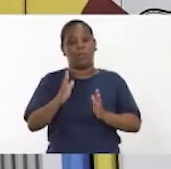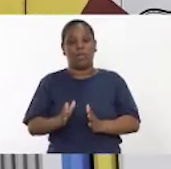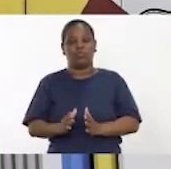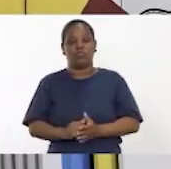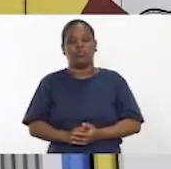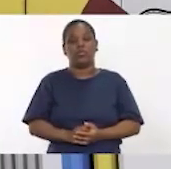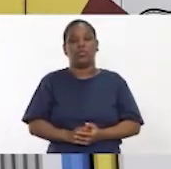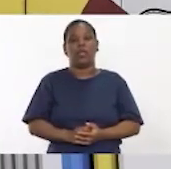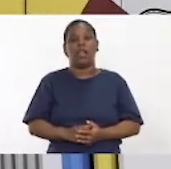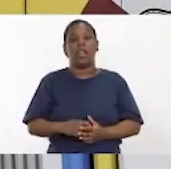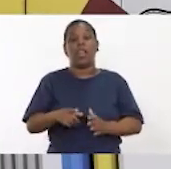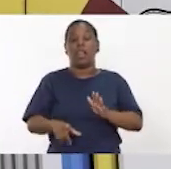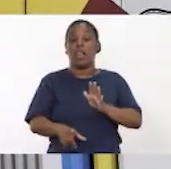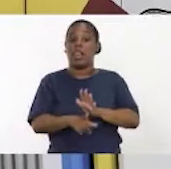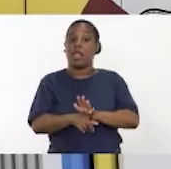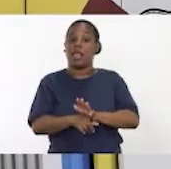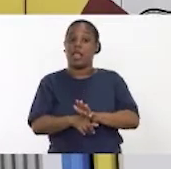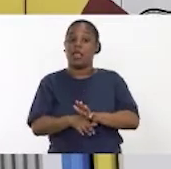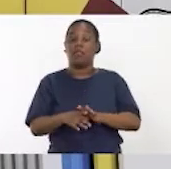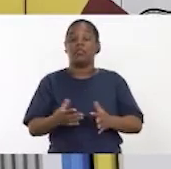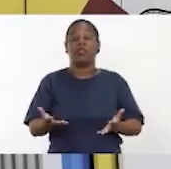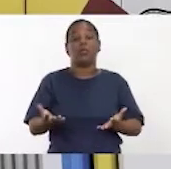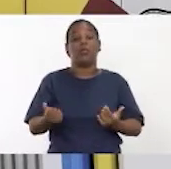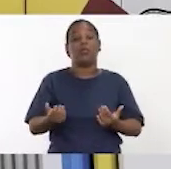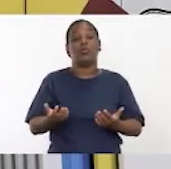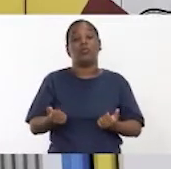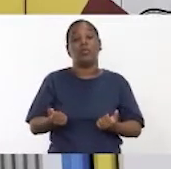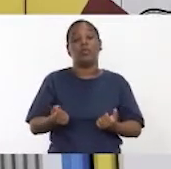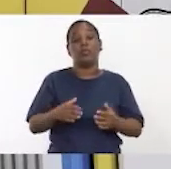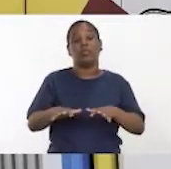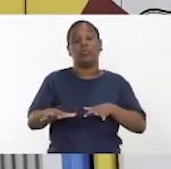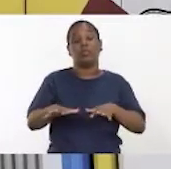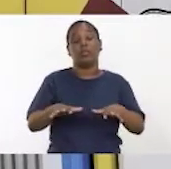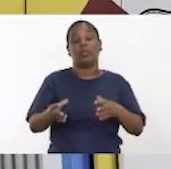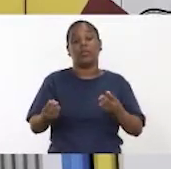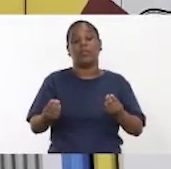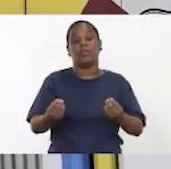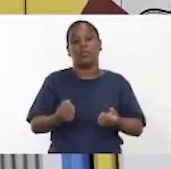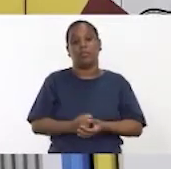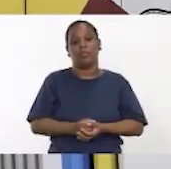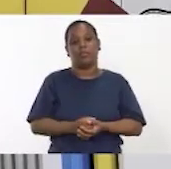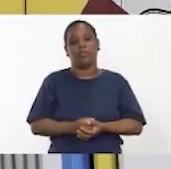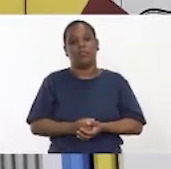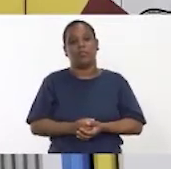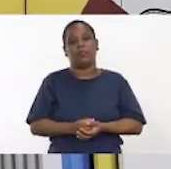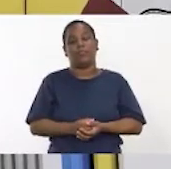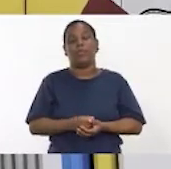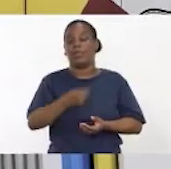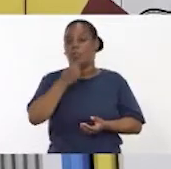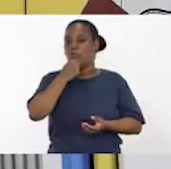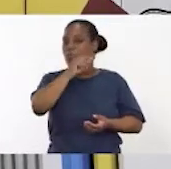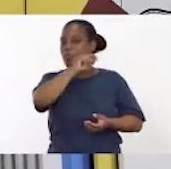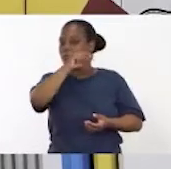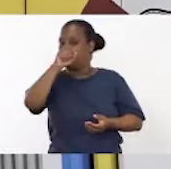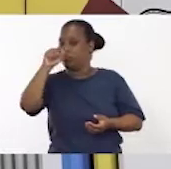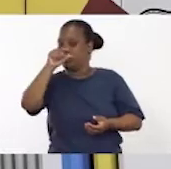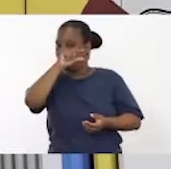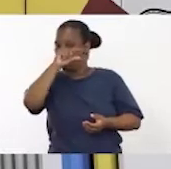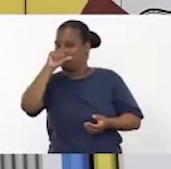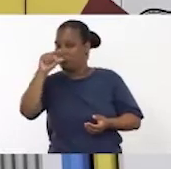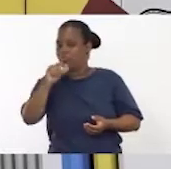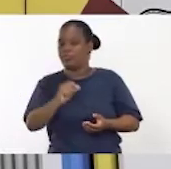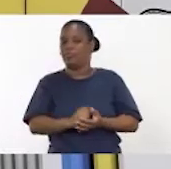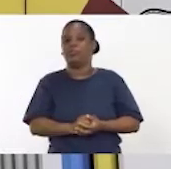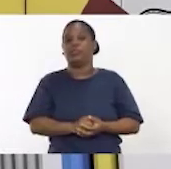Segundo paso, ley de conservación de la cantidad de movimiento. La ponemos